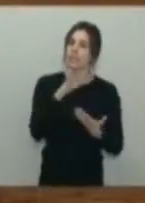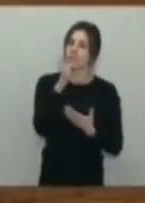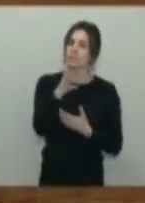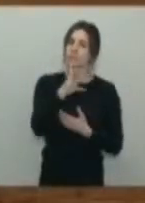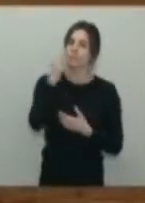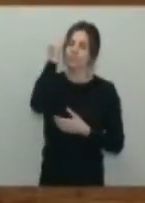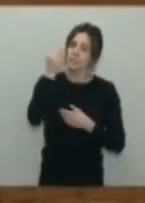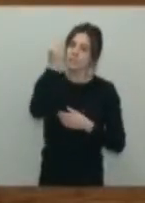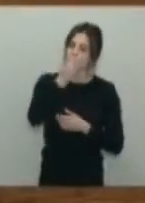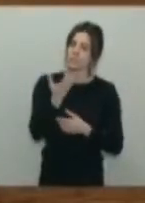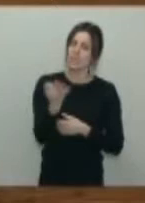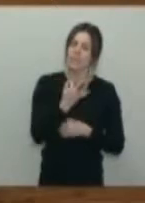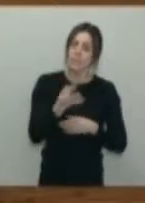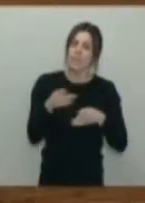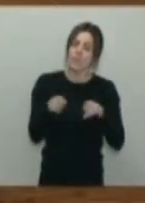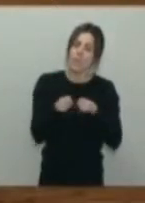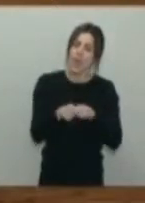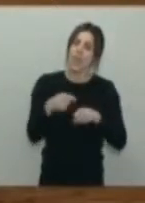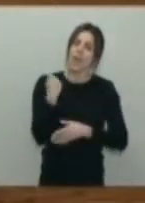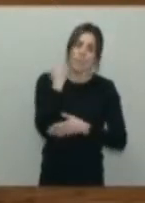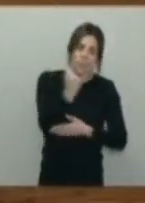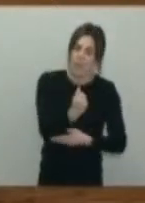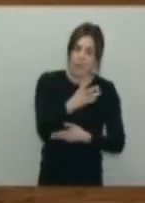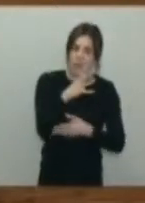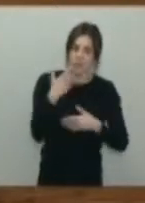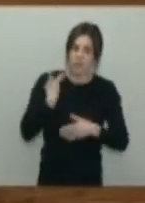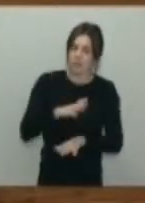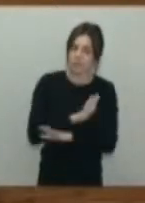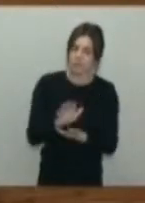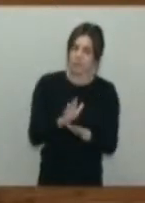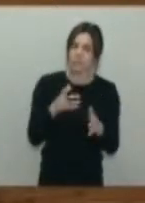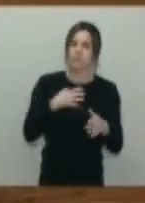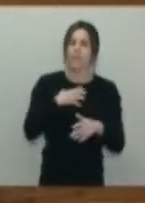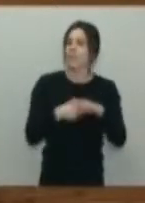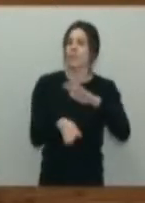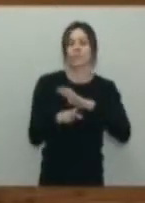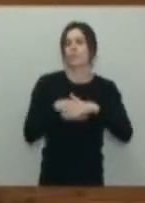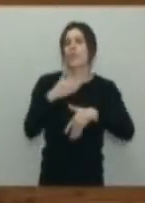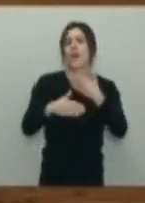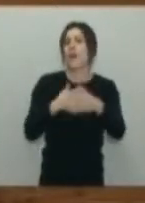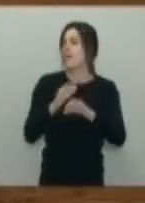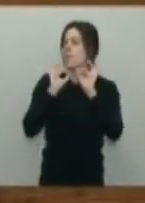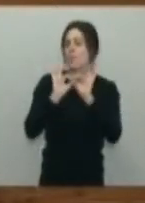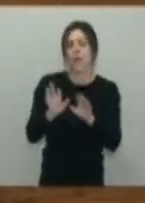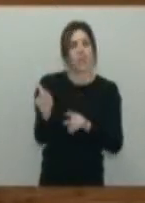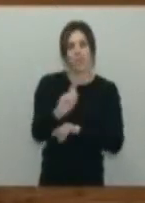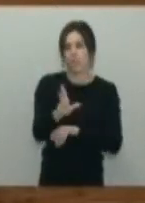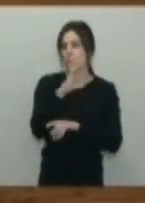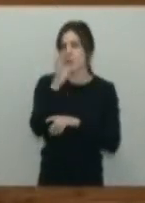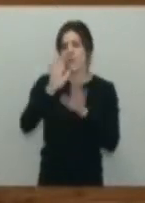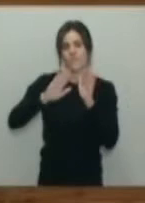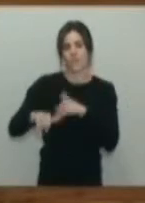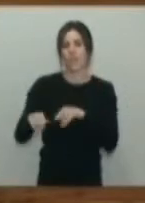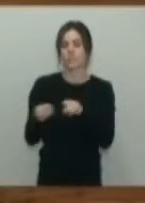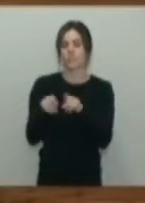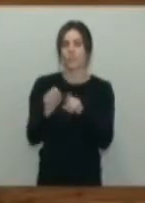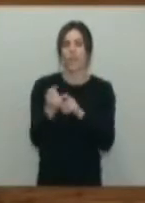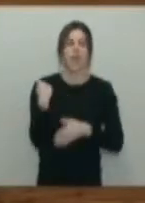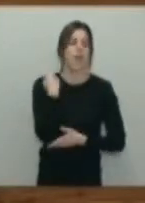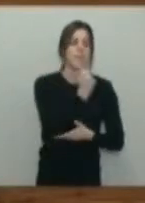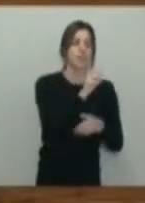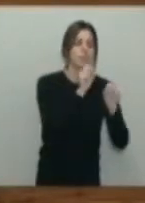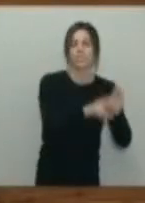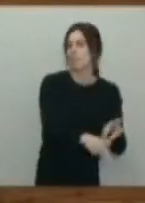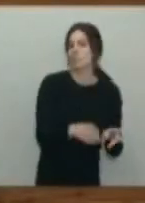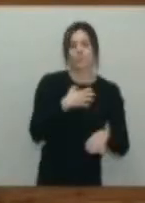y potenciarla cuanto antes. No se puede continuar, como hasta ahora, dándole la espalda a este sector. Y